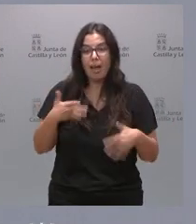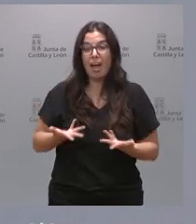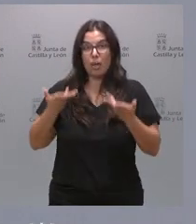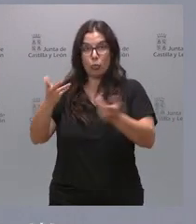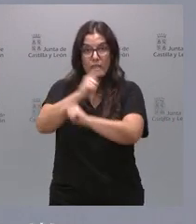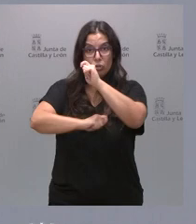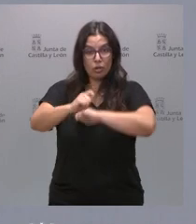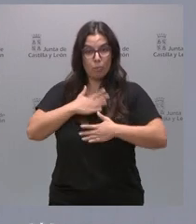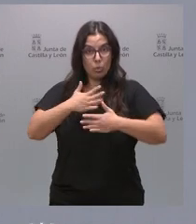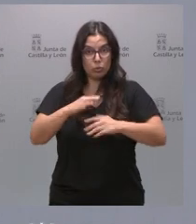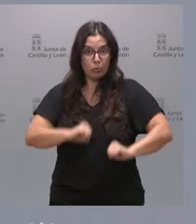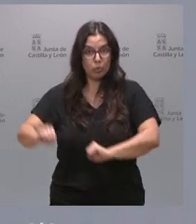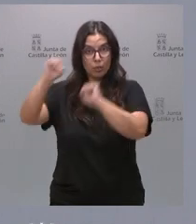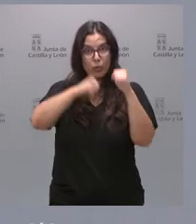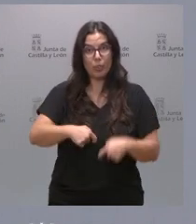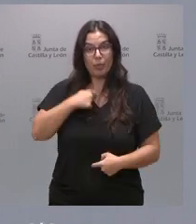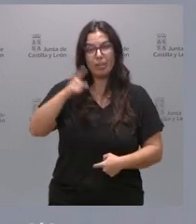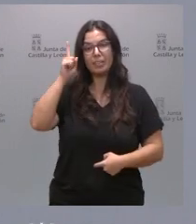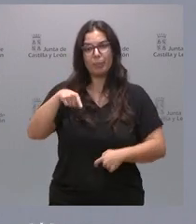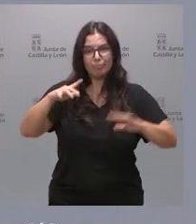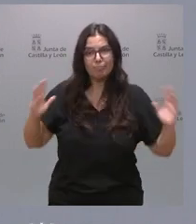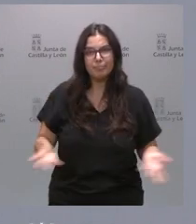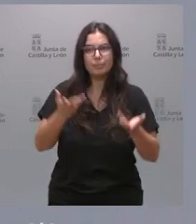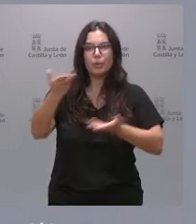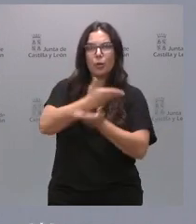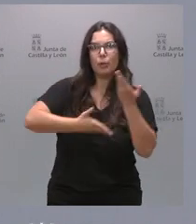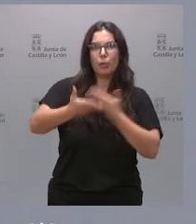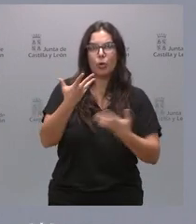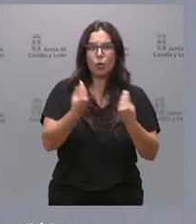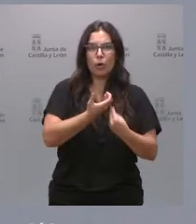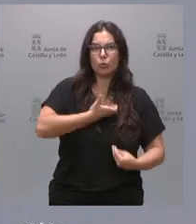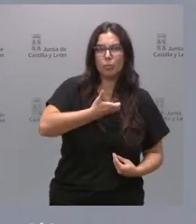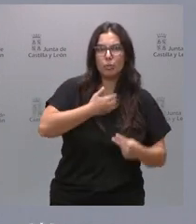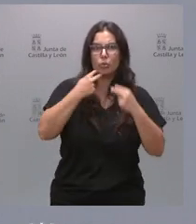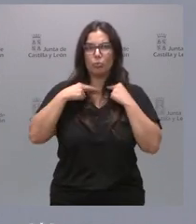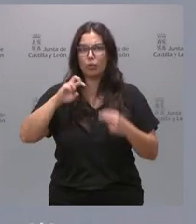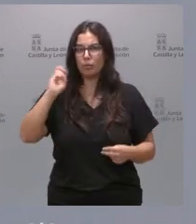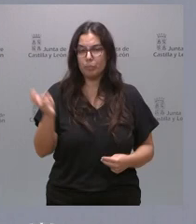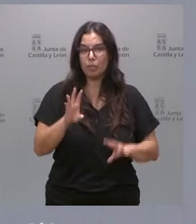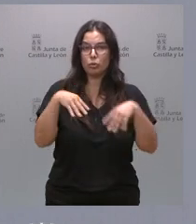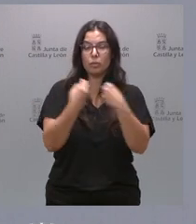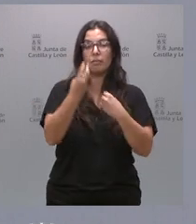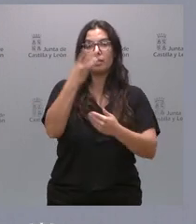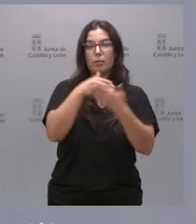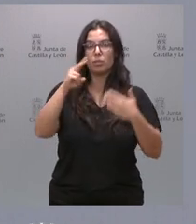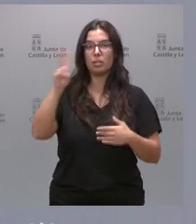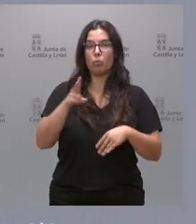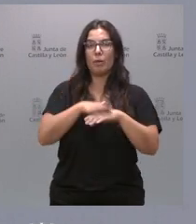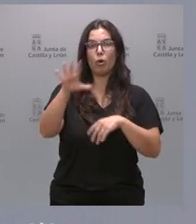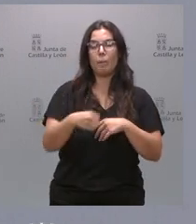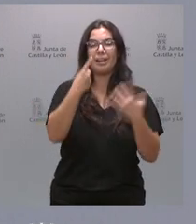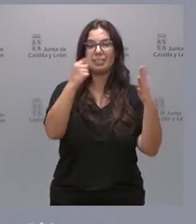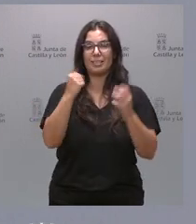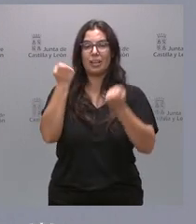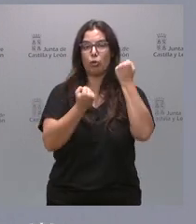de voluntarios de Protección Civil y fomentar la colaboración con las corporaciones locales tres millones de euros para la adquisición de 60 vehículos